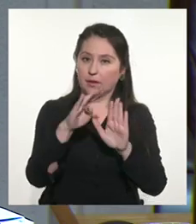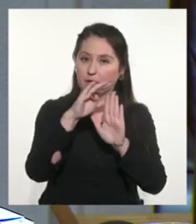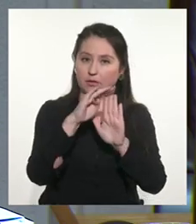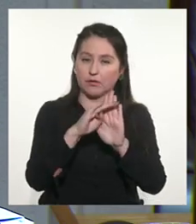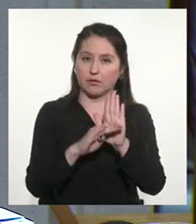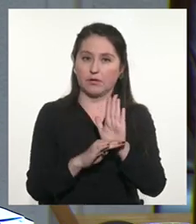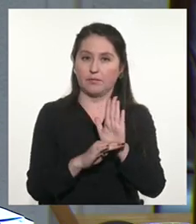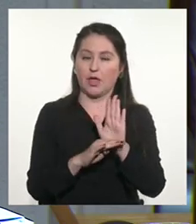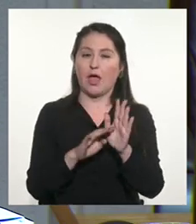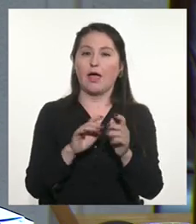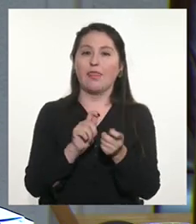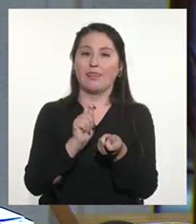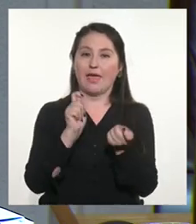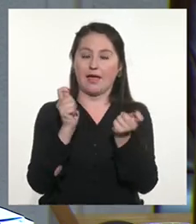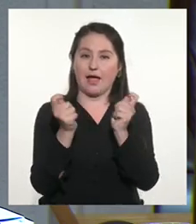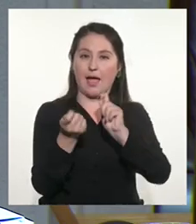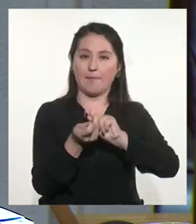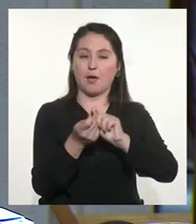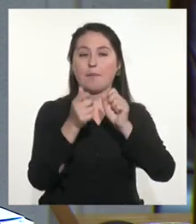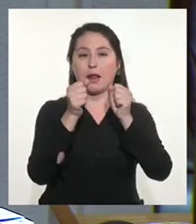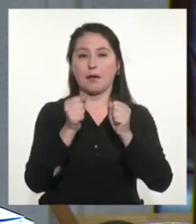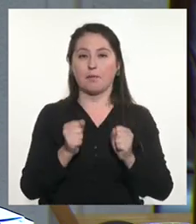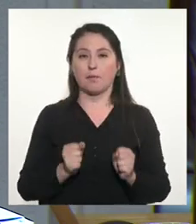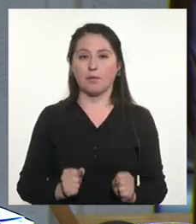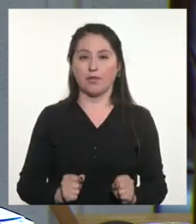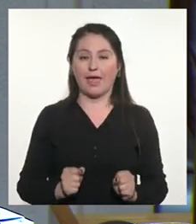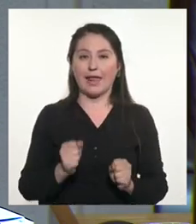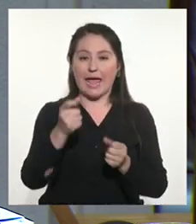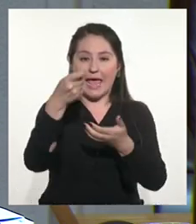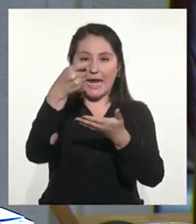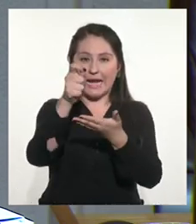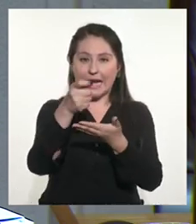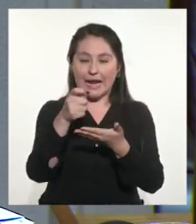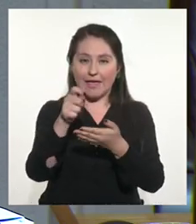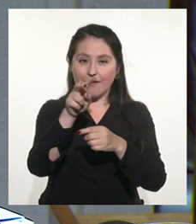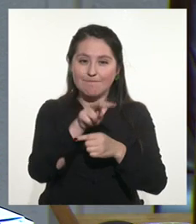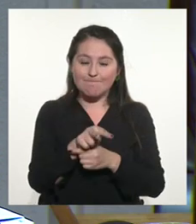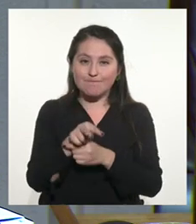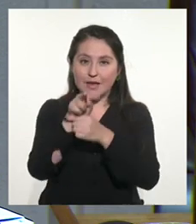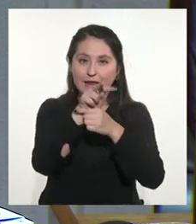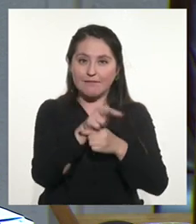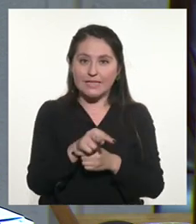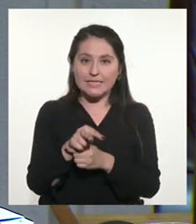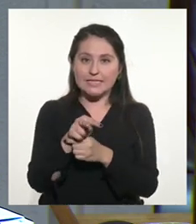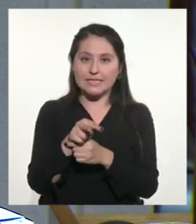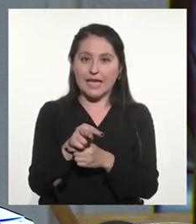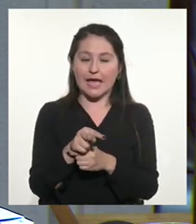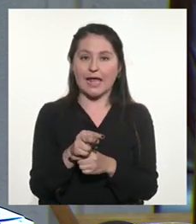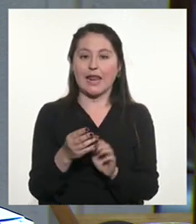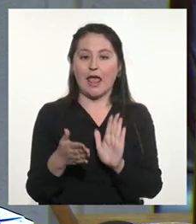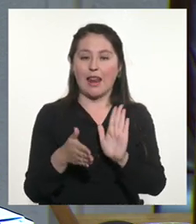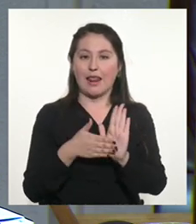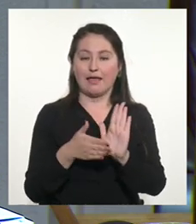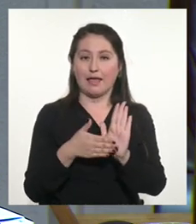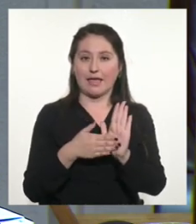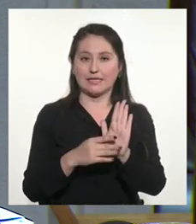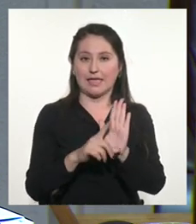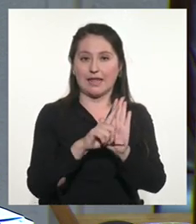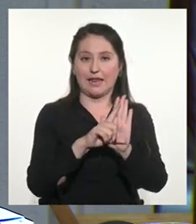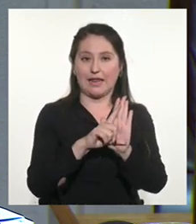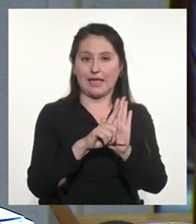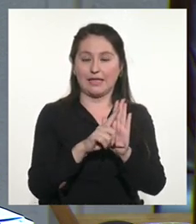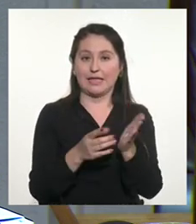cambios para poder revisar la vigencia de las leyes apunta en una dirección clave del agente de munición del